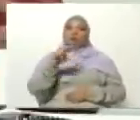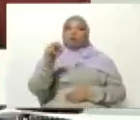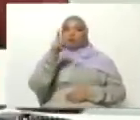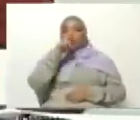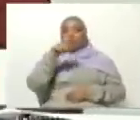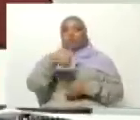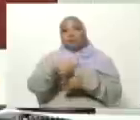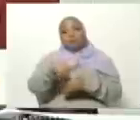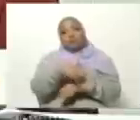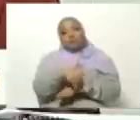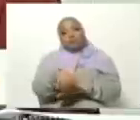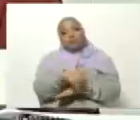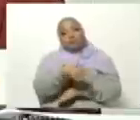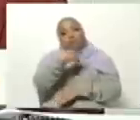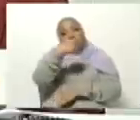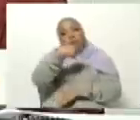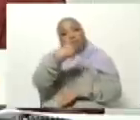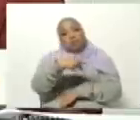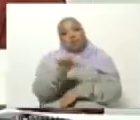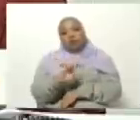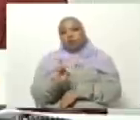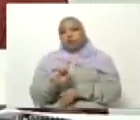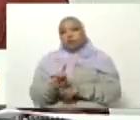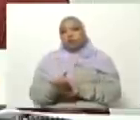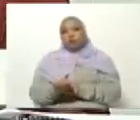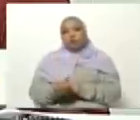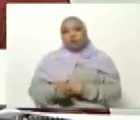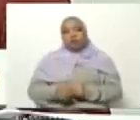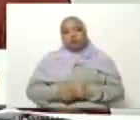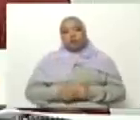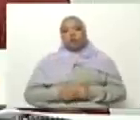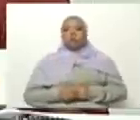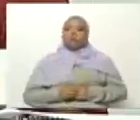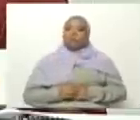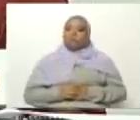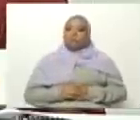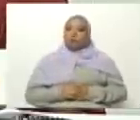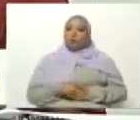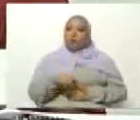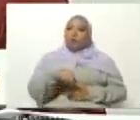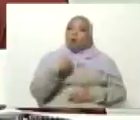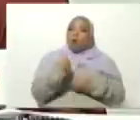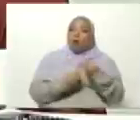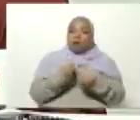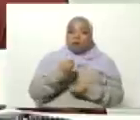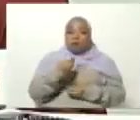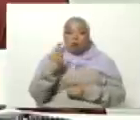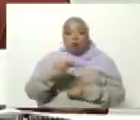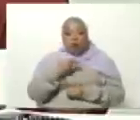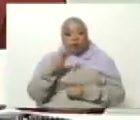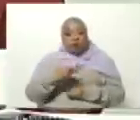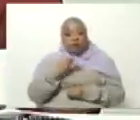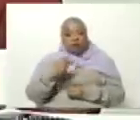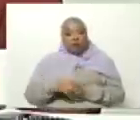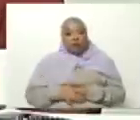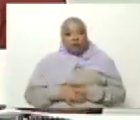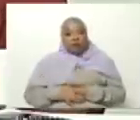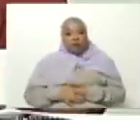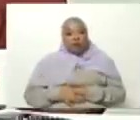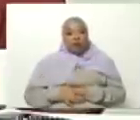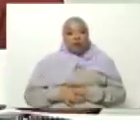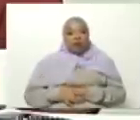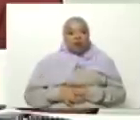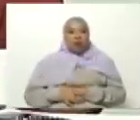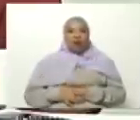para las redes, eso es hacer política? Eso no es hacer política. Eso no es hacer política. Y vaya usted cuánto le